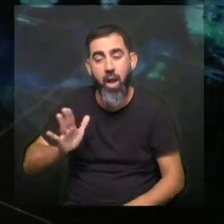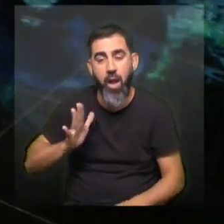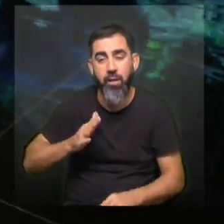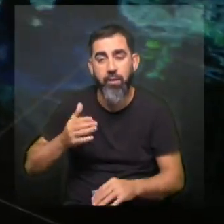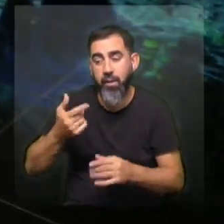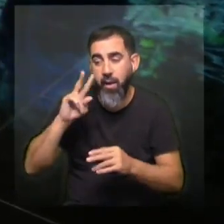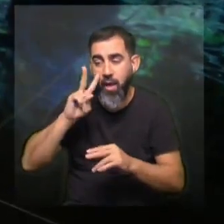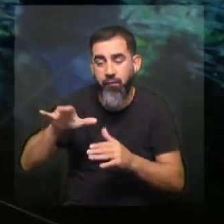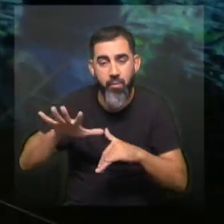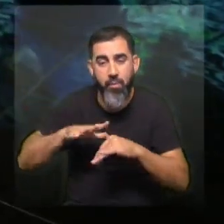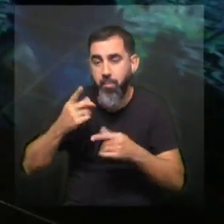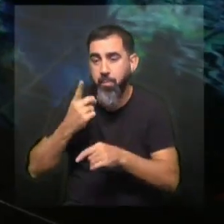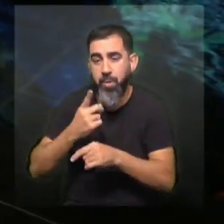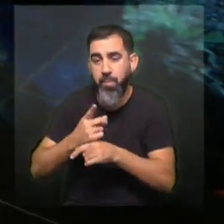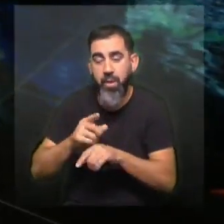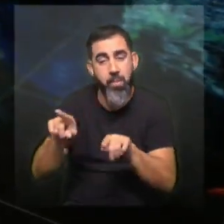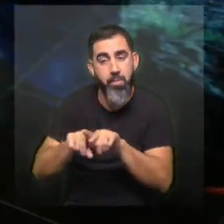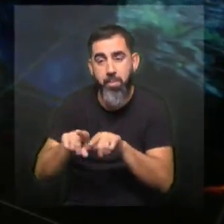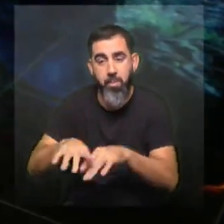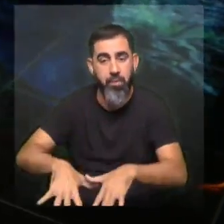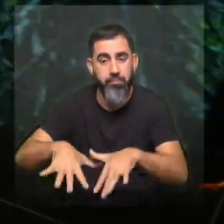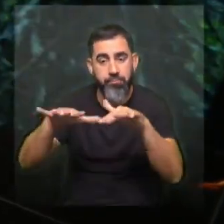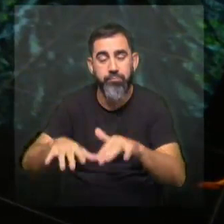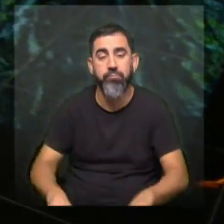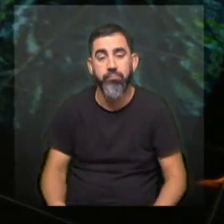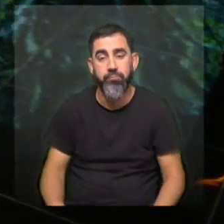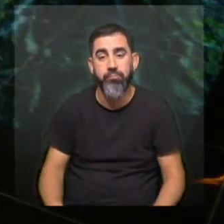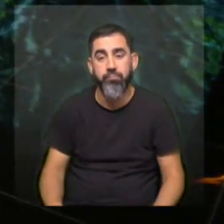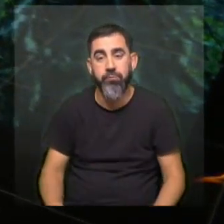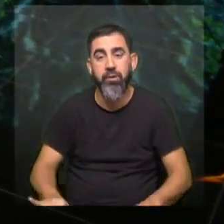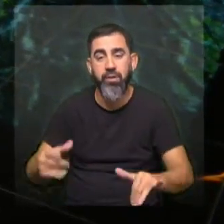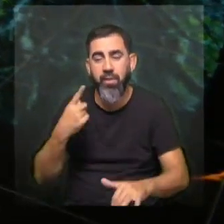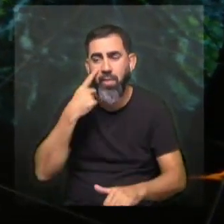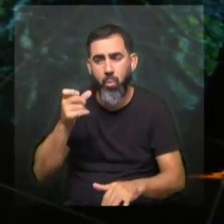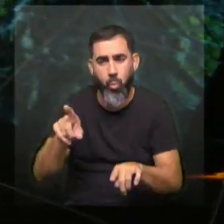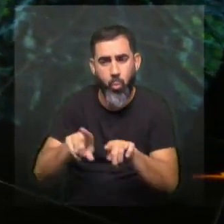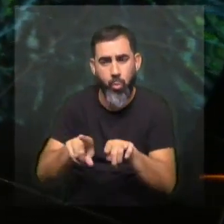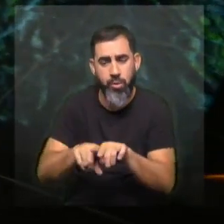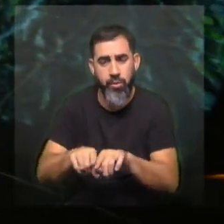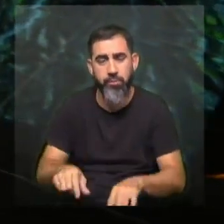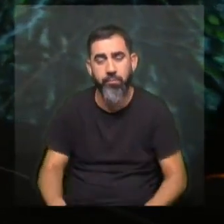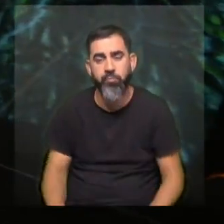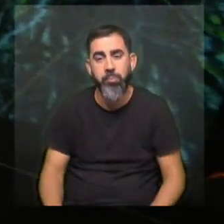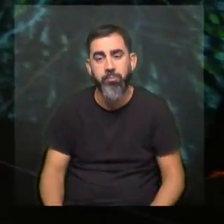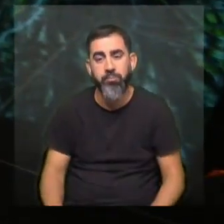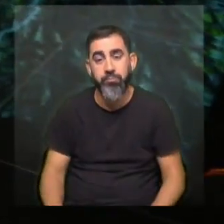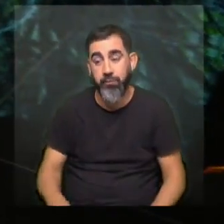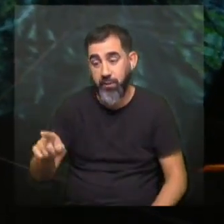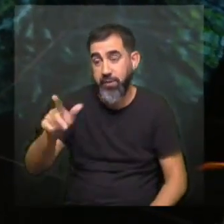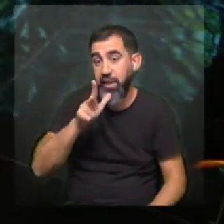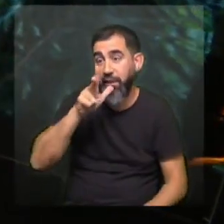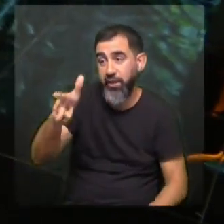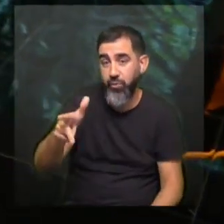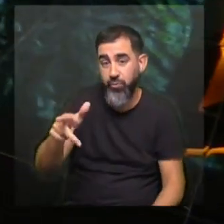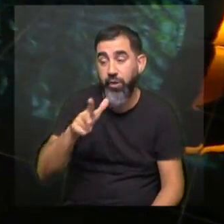empezamos. Con la de las crías es la misma. Y ya se dan cuenta cuando digamos, cuando el mismo... Ese es hijo de la